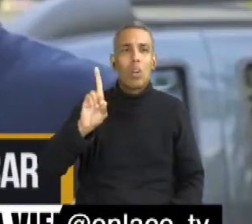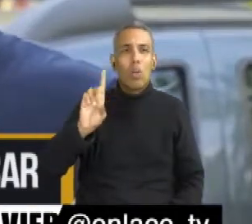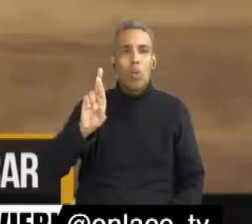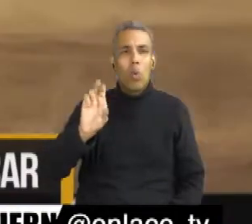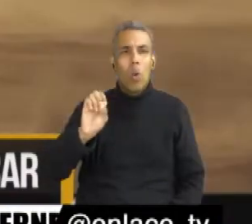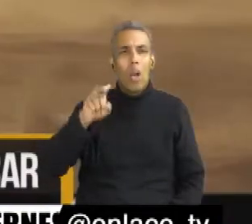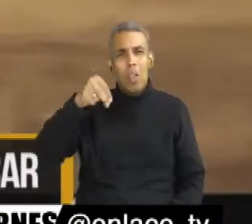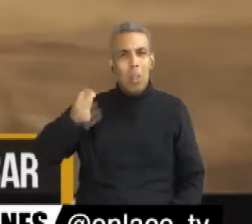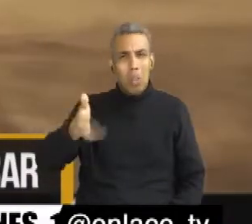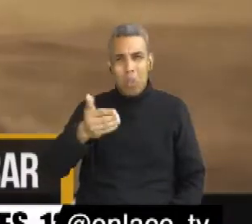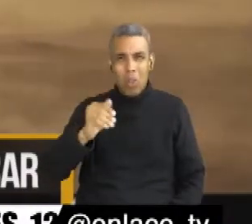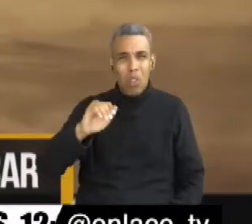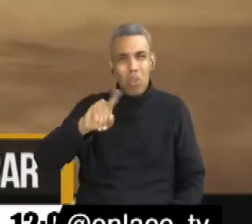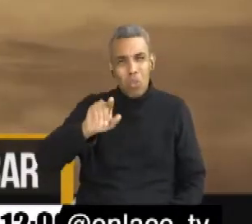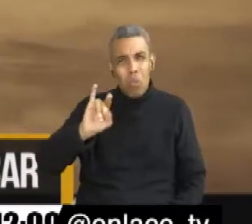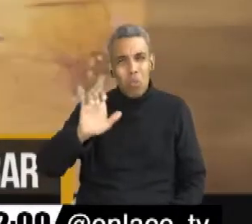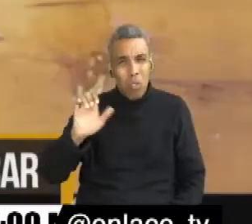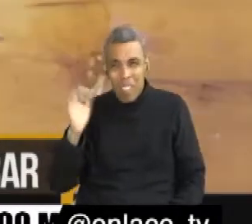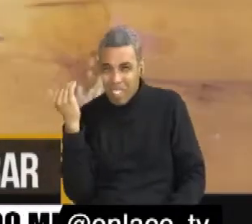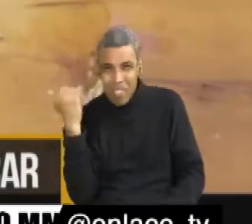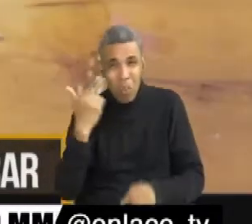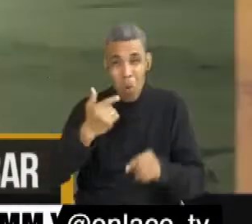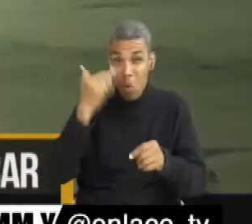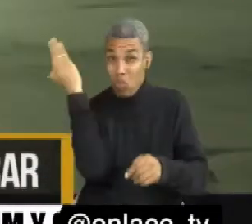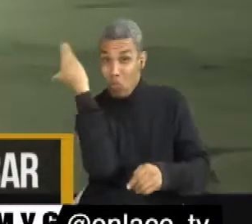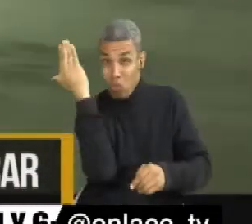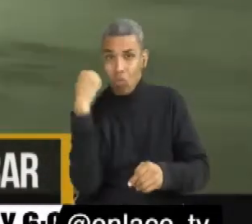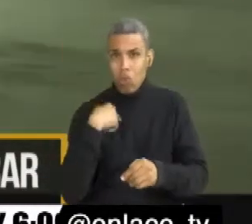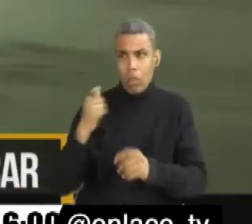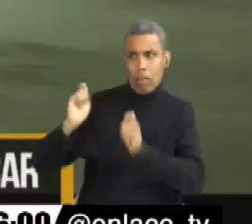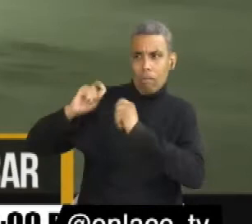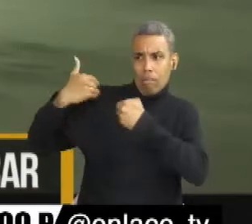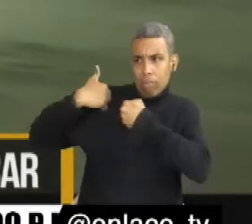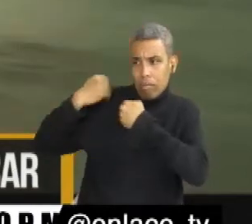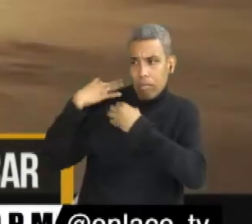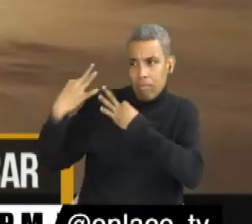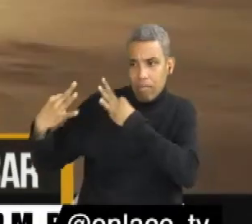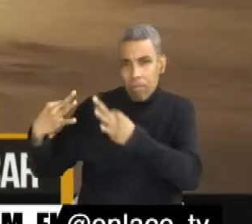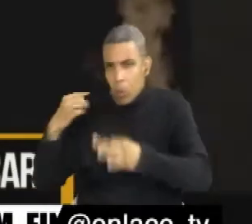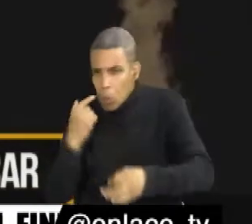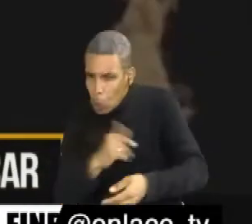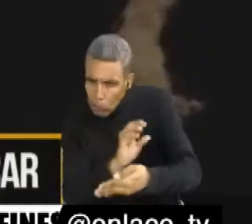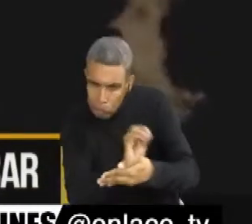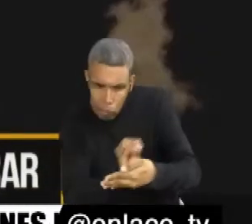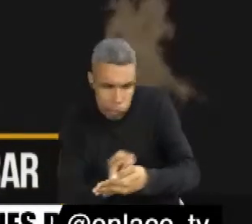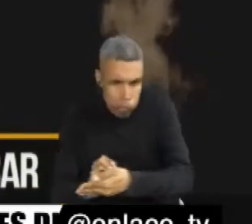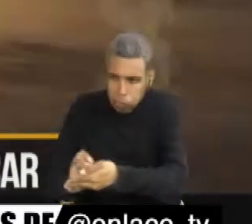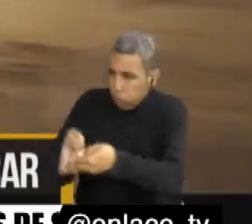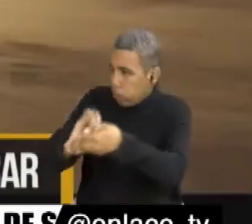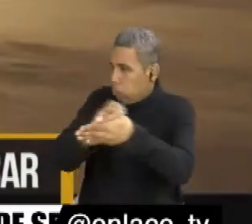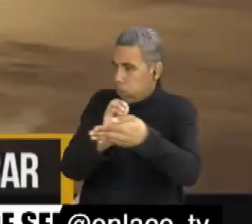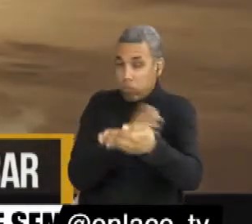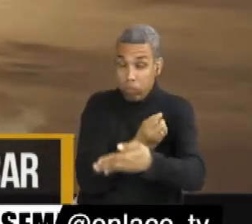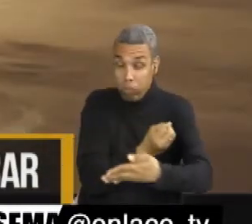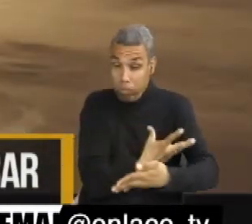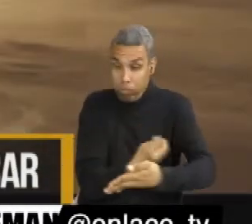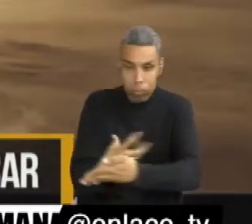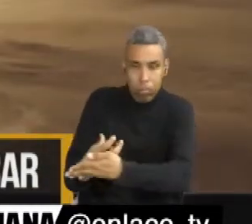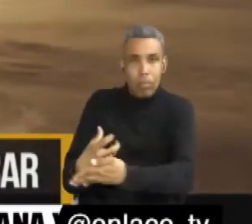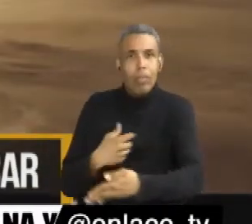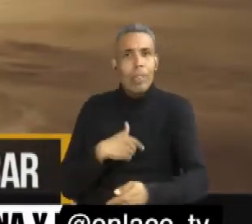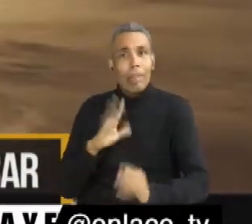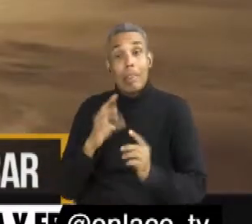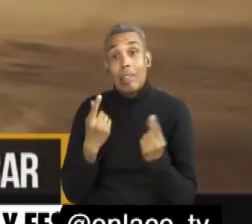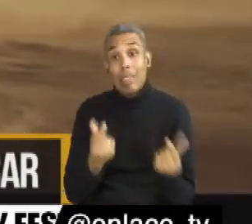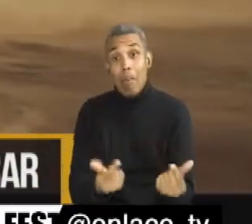películas, 25 películas. Entonces es una industria muy rápida en la que hay que moverse bastante. Los contratos muchas veces